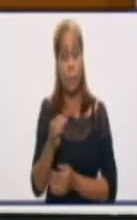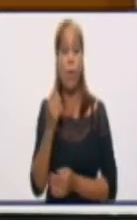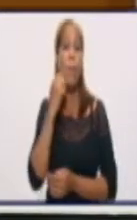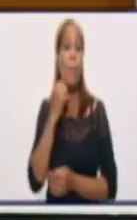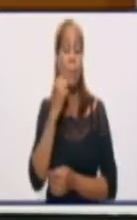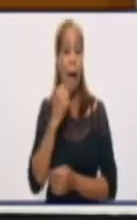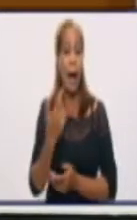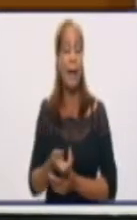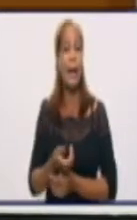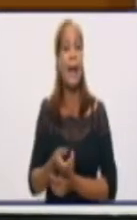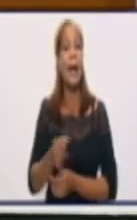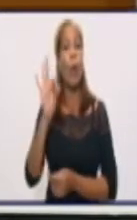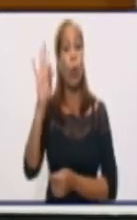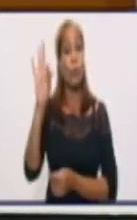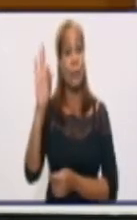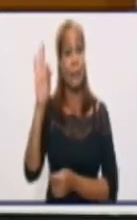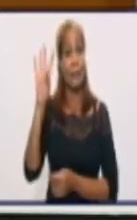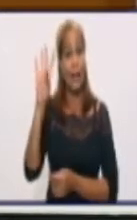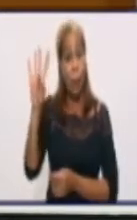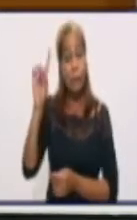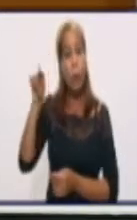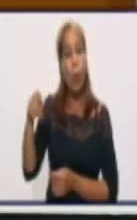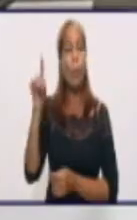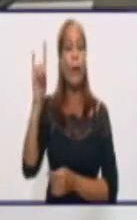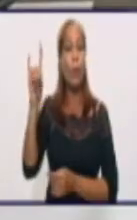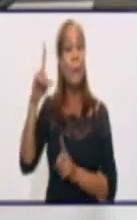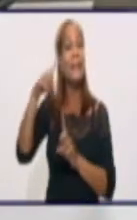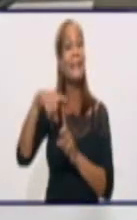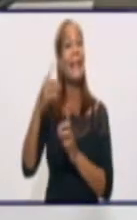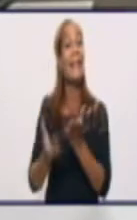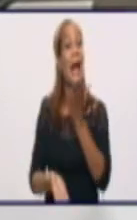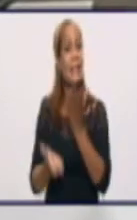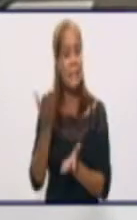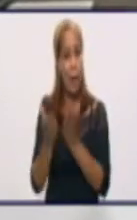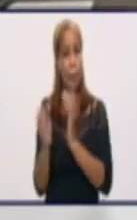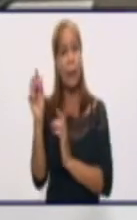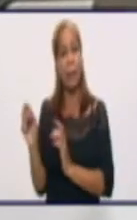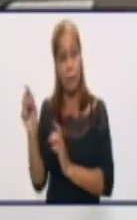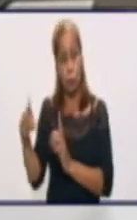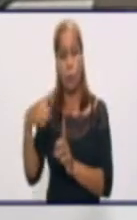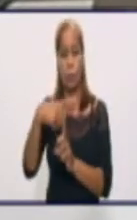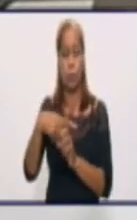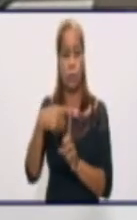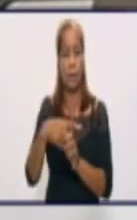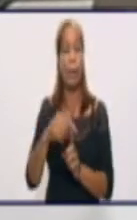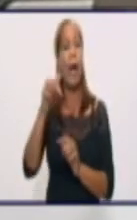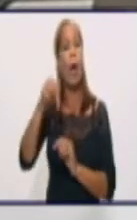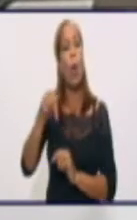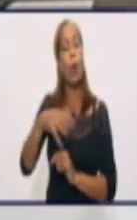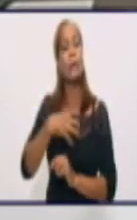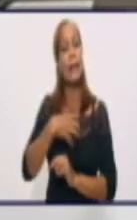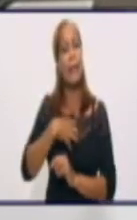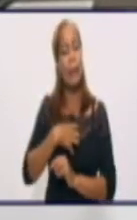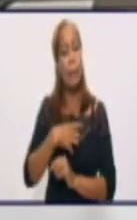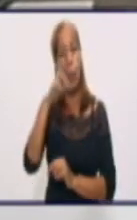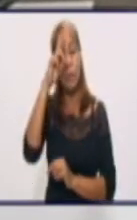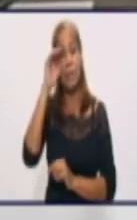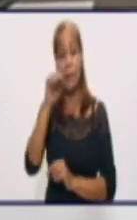de 84,9 con 694 casos en los últimos 15 días. Hoy tenemos ingresado una